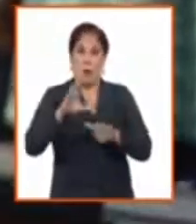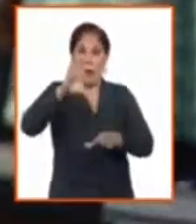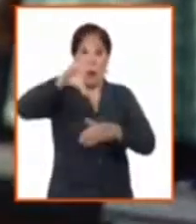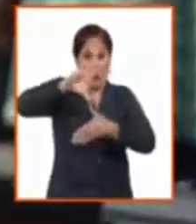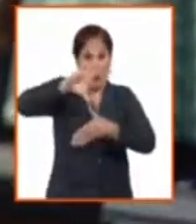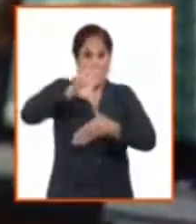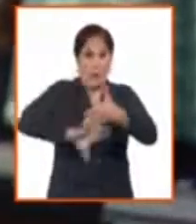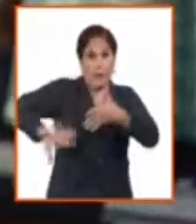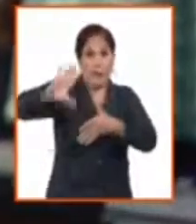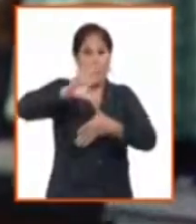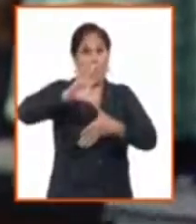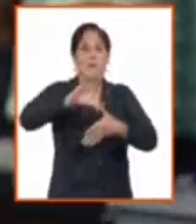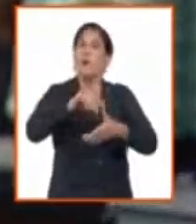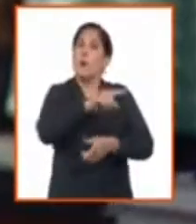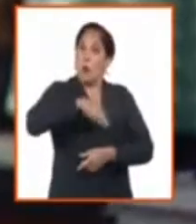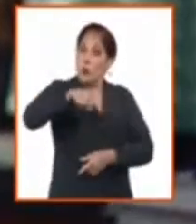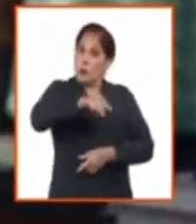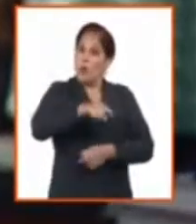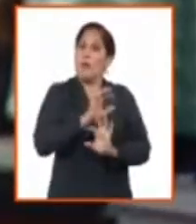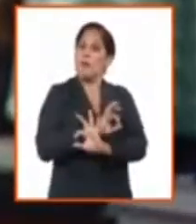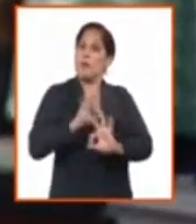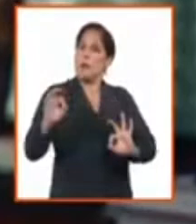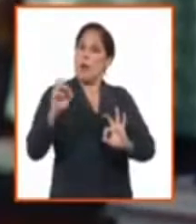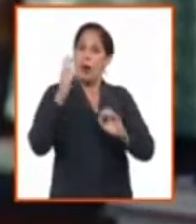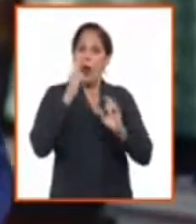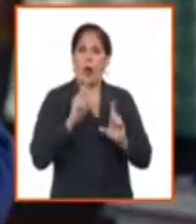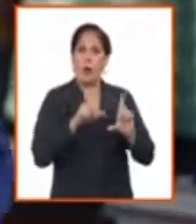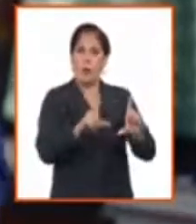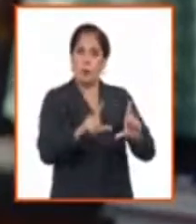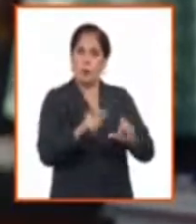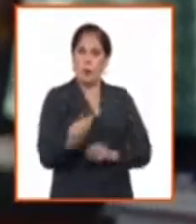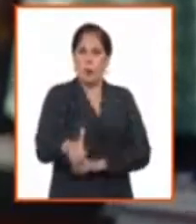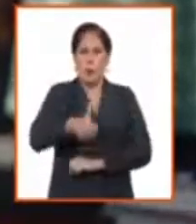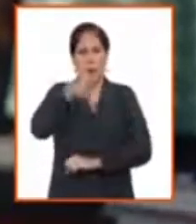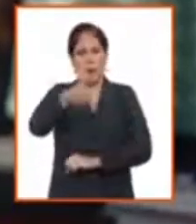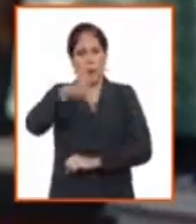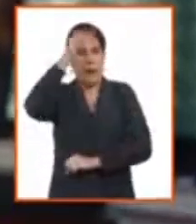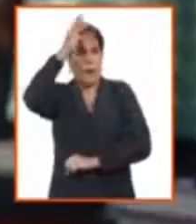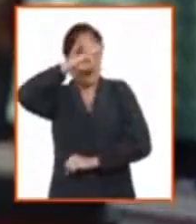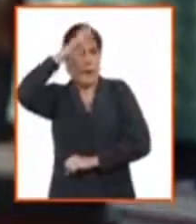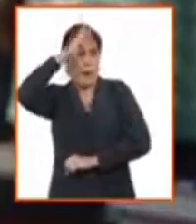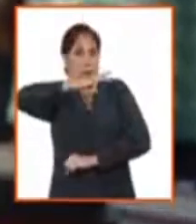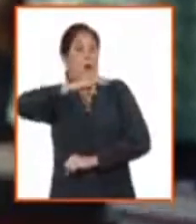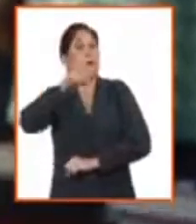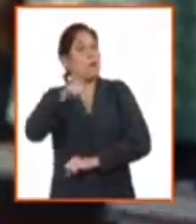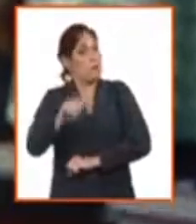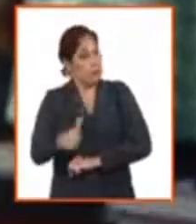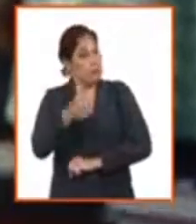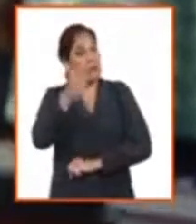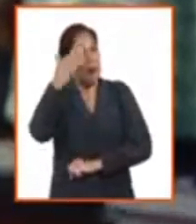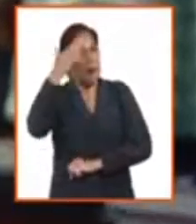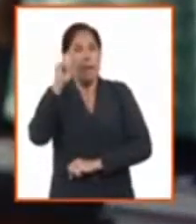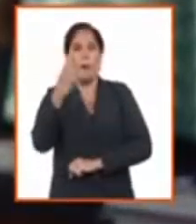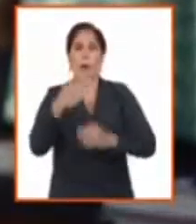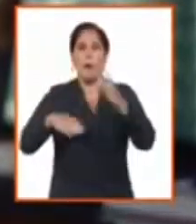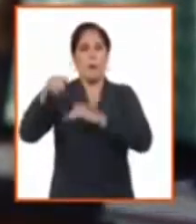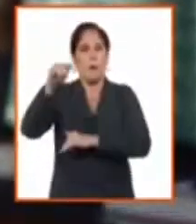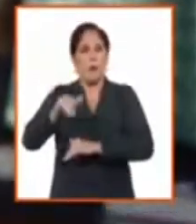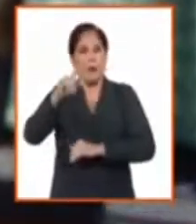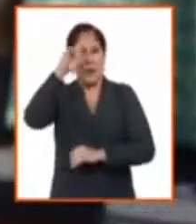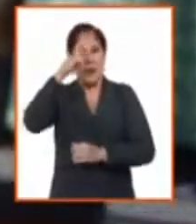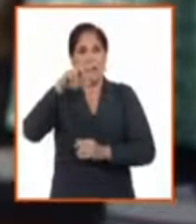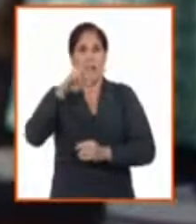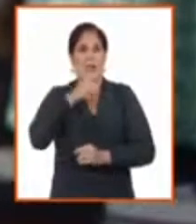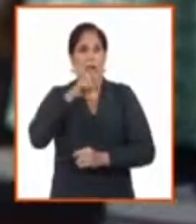las américas merecen nuestro especial reconocimiento el presidente andrés manuel lópez obrador de mexico el primer ministro de san vicente y las